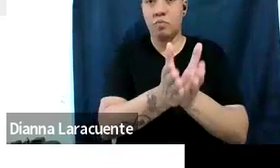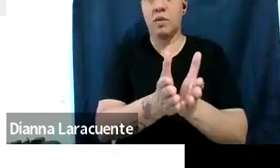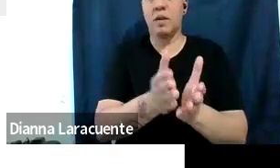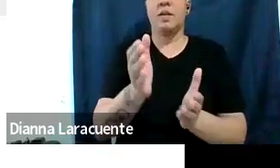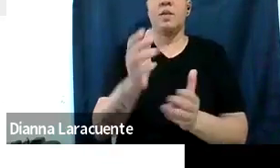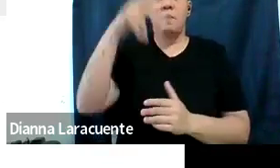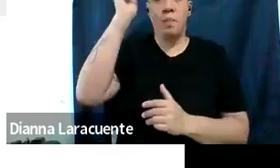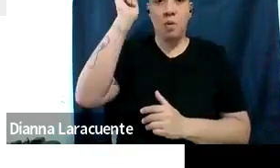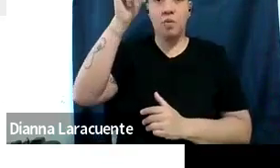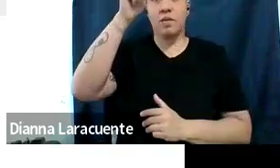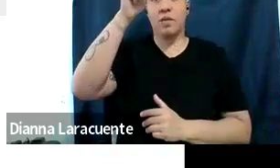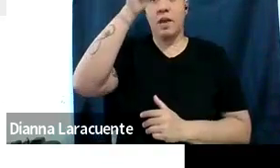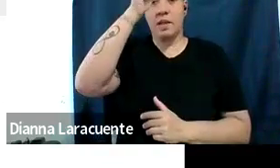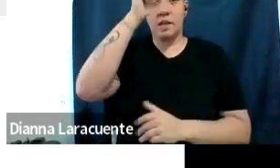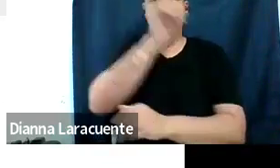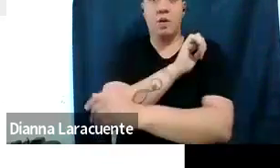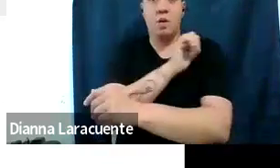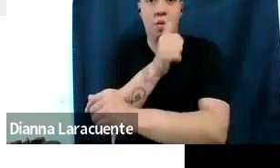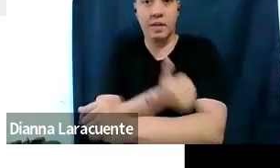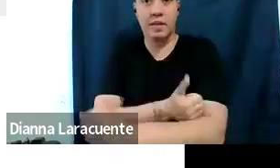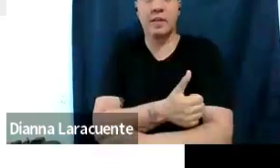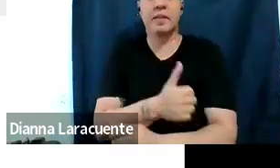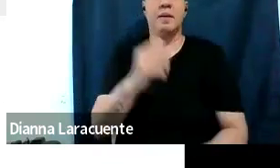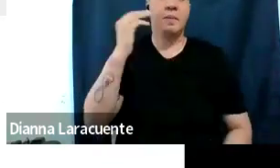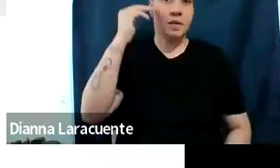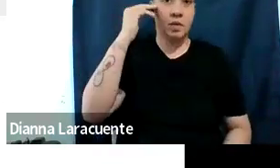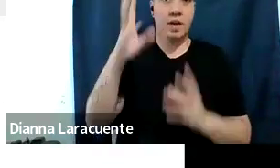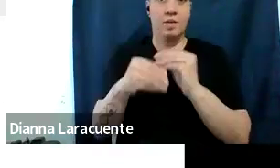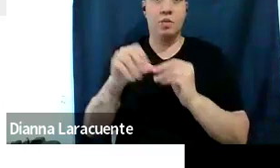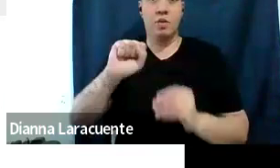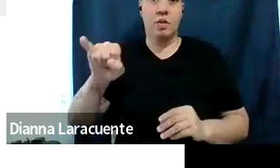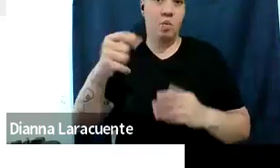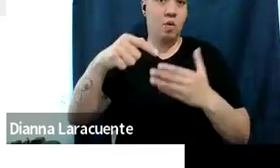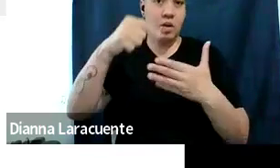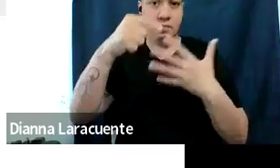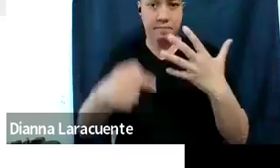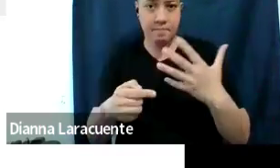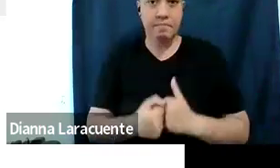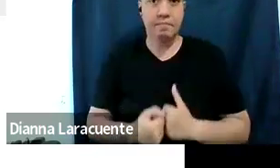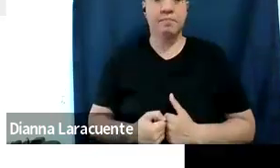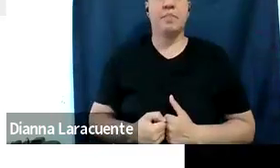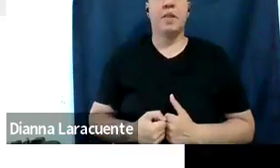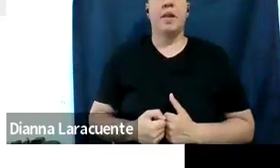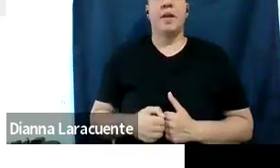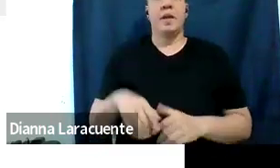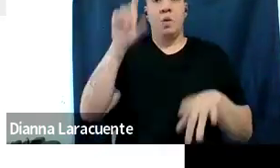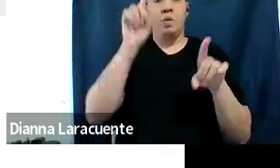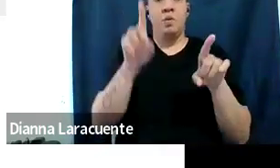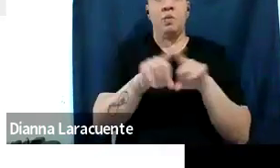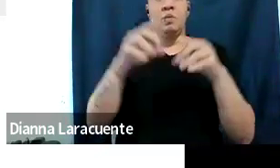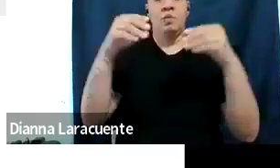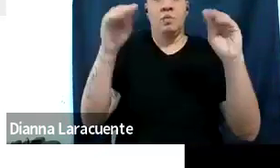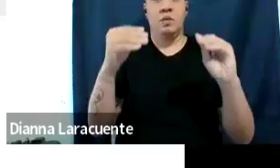Arecibo, puerto en Aguadilla, puerto en Mayagüez, además del de San Juan y otro. Los tratados de comercio en cuya negociación